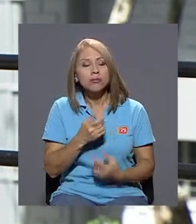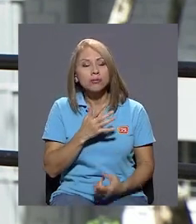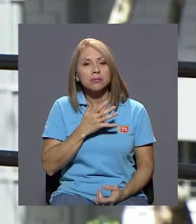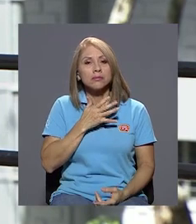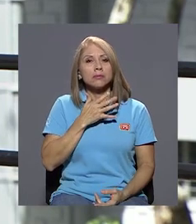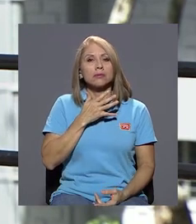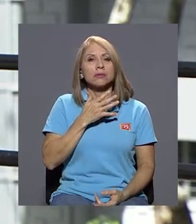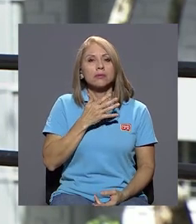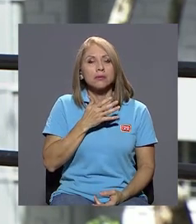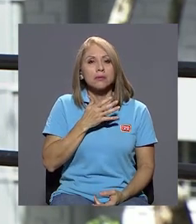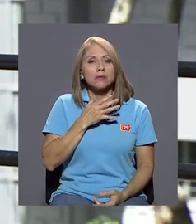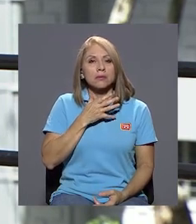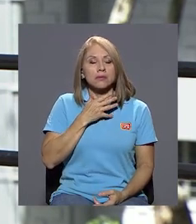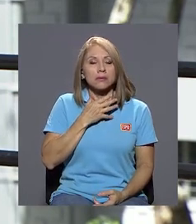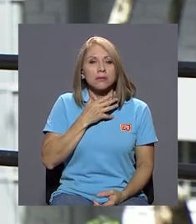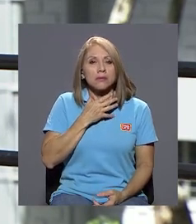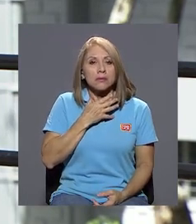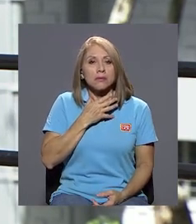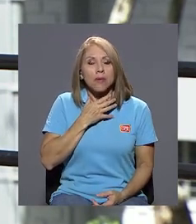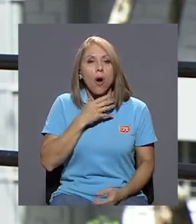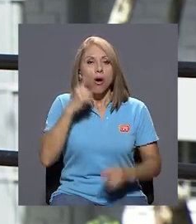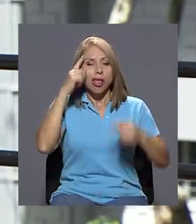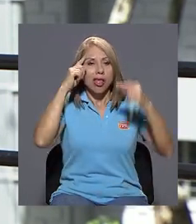ahogo, dolores de cabeza muy